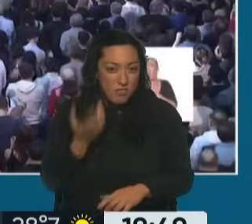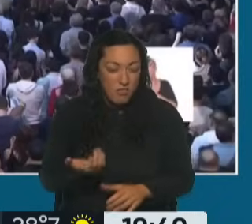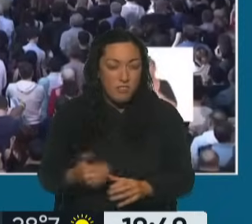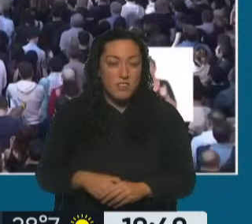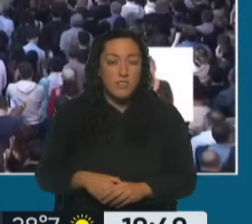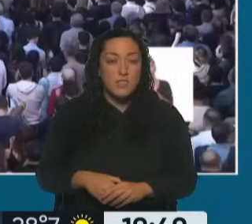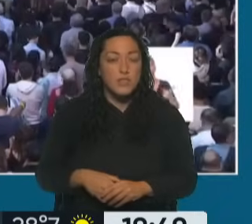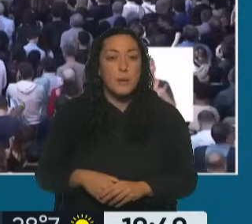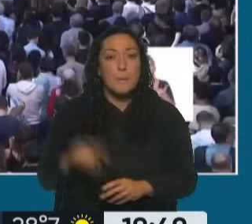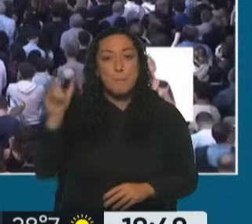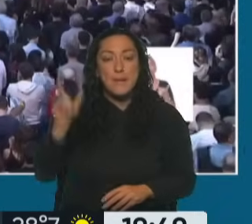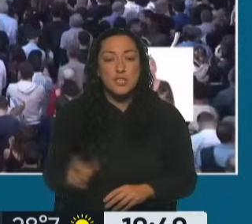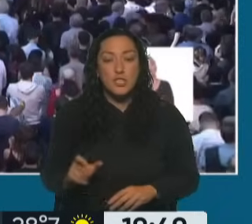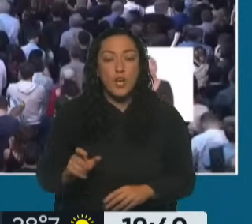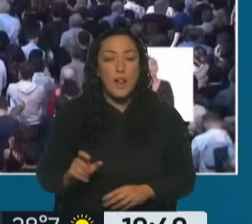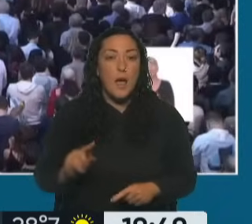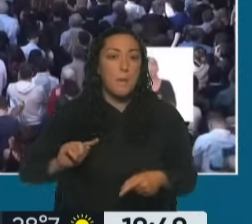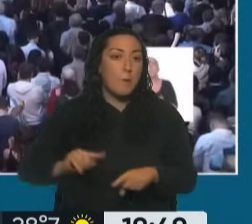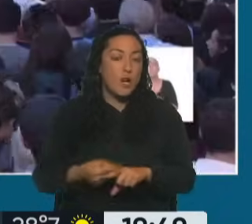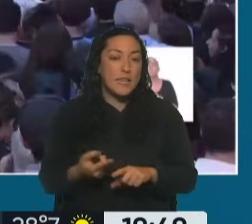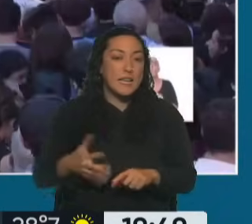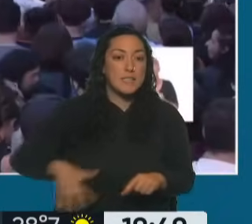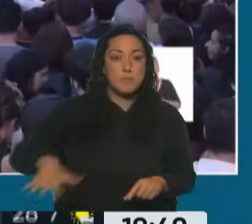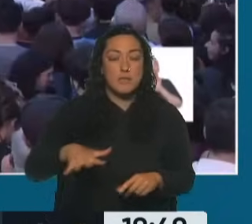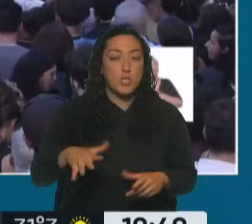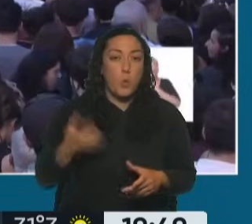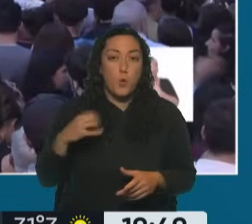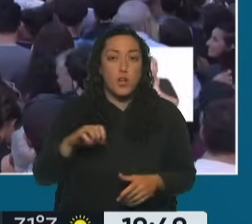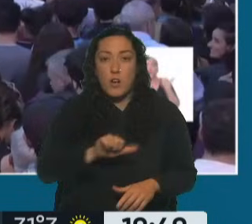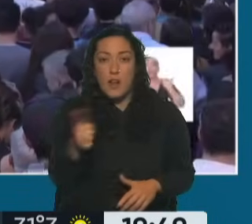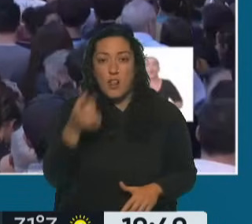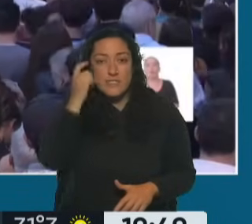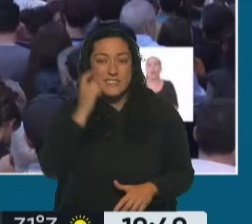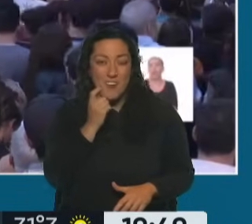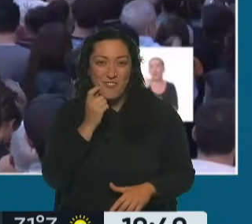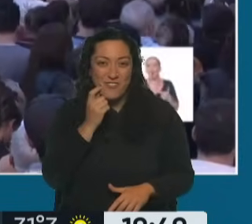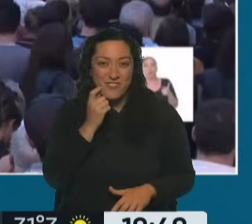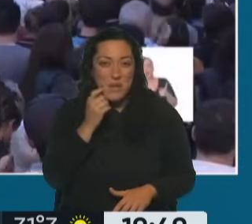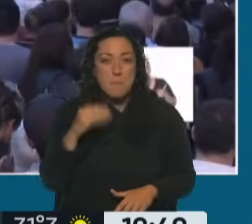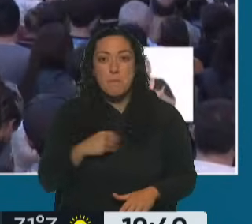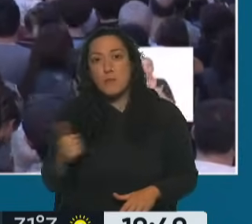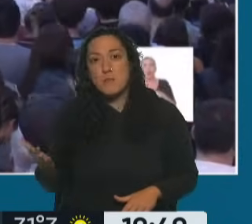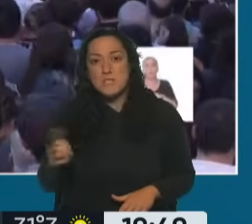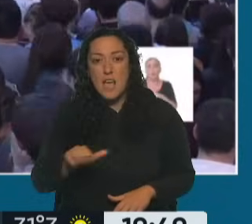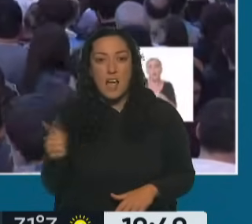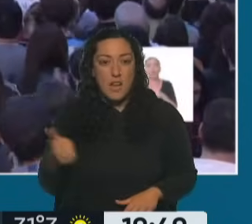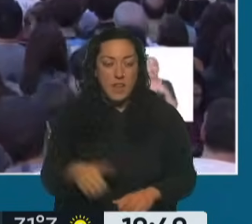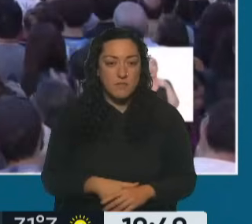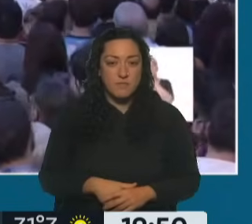en política como ganador de ese espacio es Axel Kicillof, que gana la provincia de Buenos